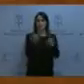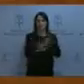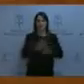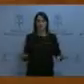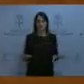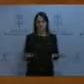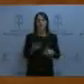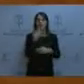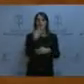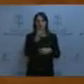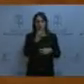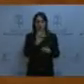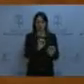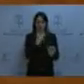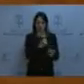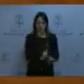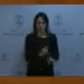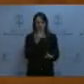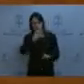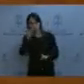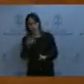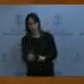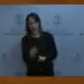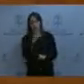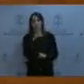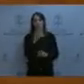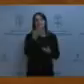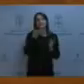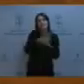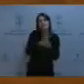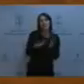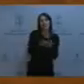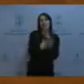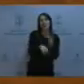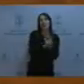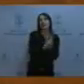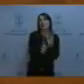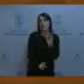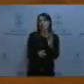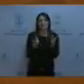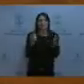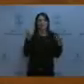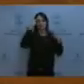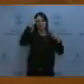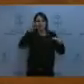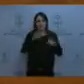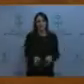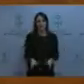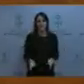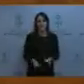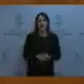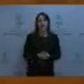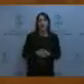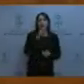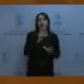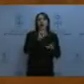solo hay este ejemplo, voy a poner otro más como prueba de que estamos ante una proposición de ley llena de incoherencias internas. Artículo 18. Indica que el